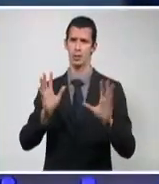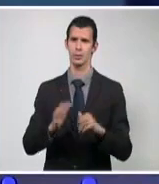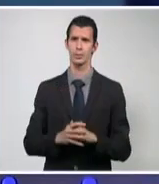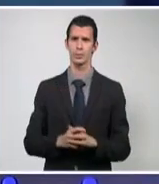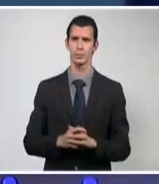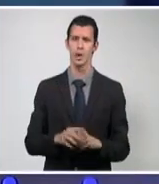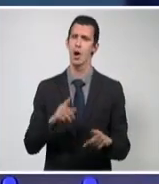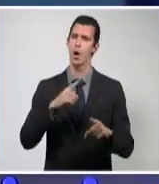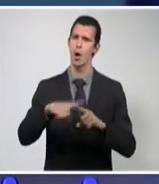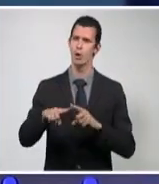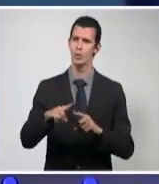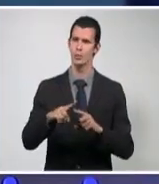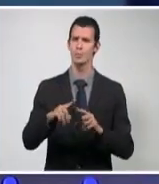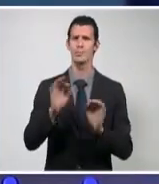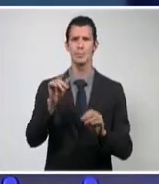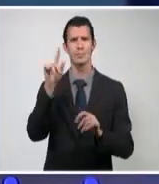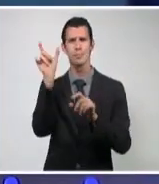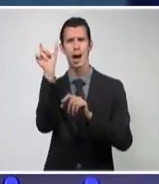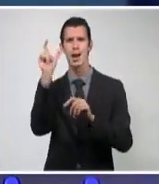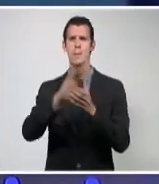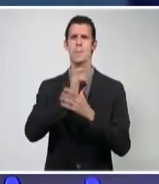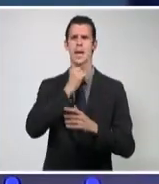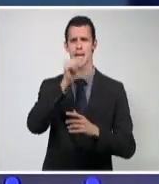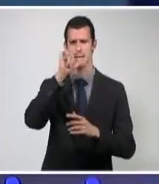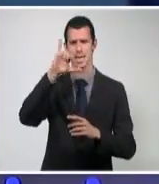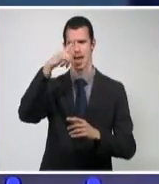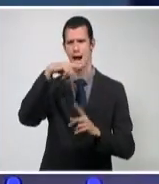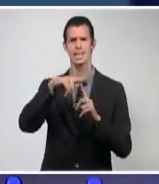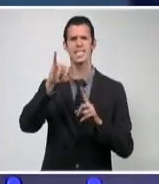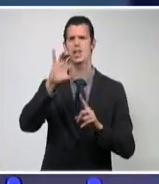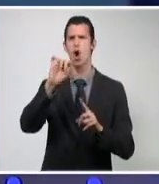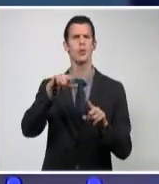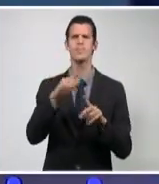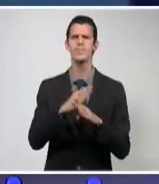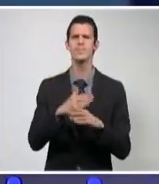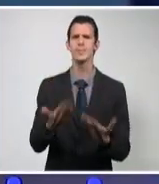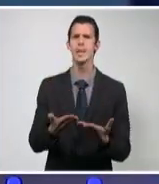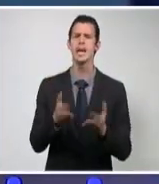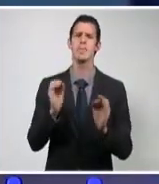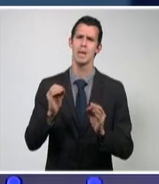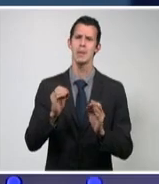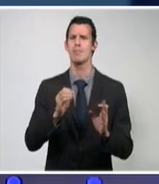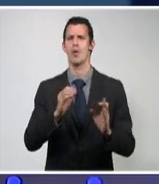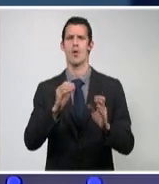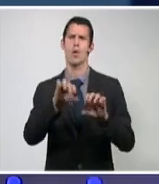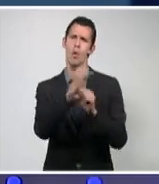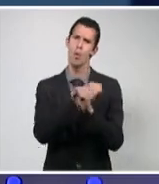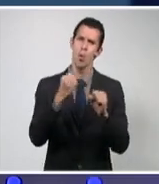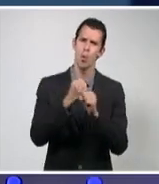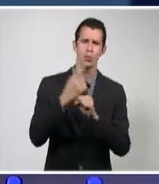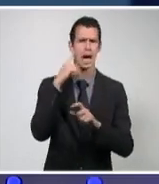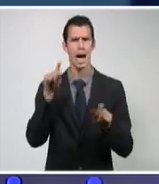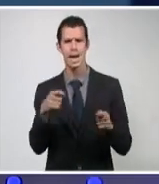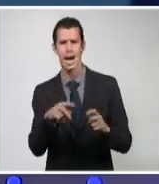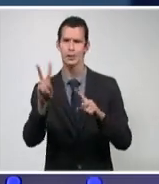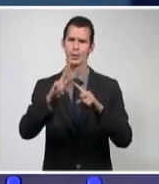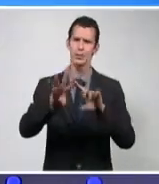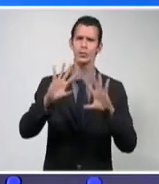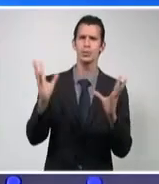de comunicación. Según la Academia de la Lengua, entonces, show mediático pudiera ser una acción o cosa realizada por motivo de